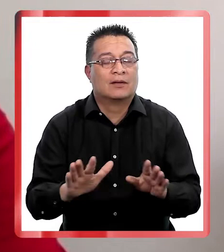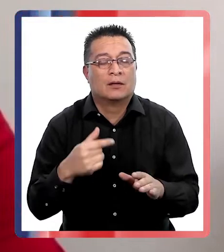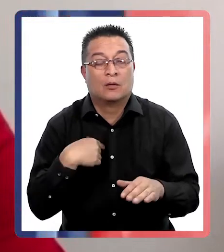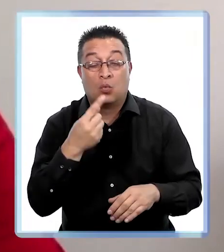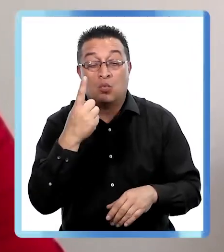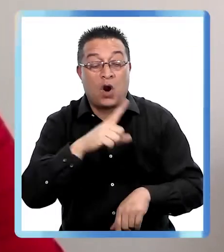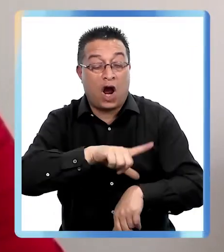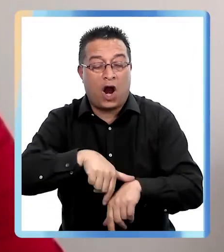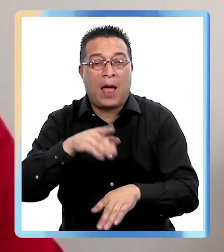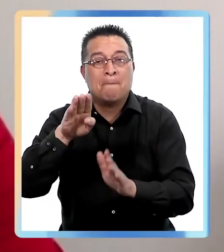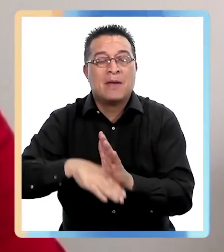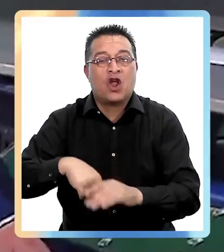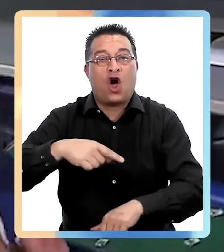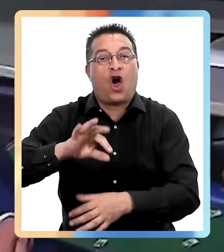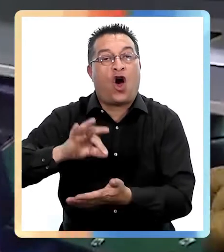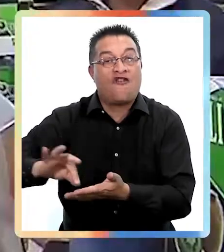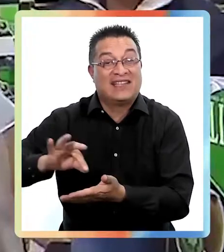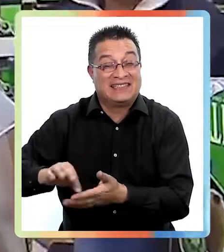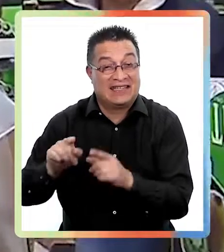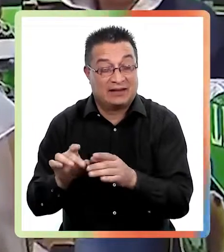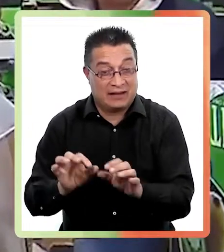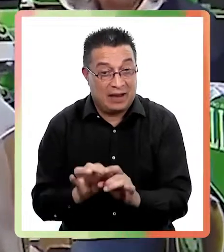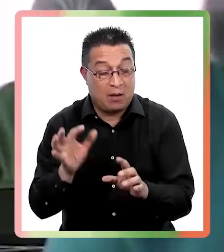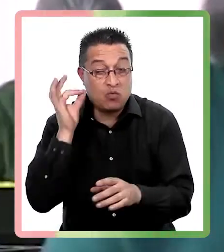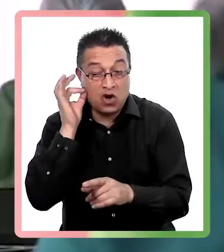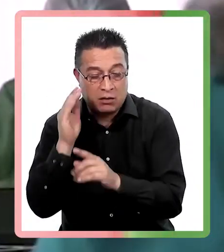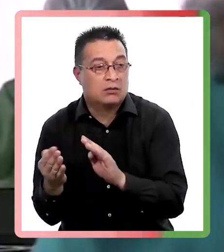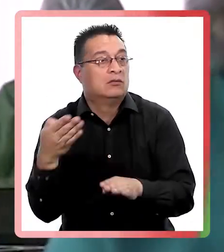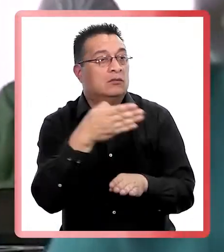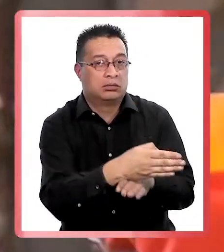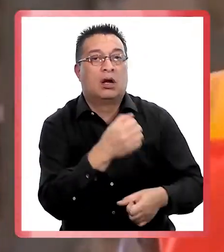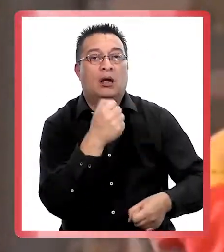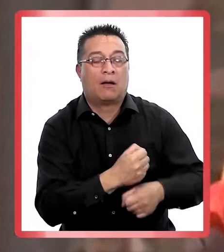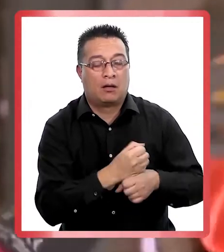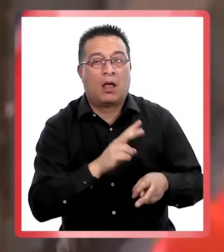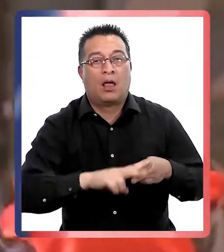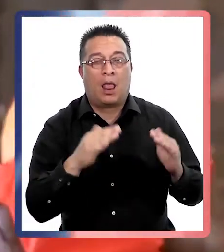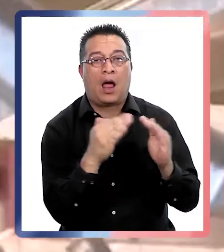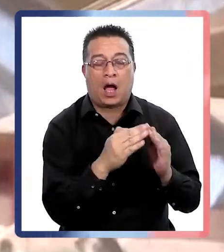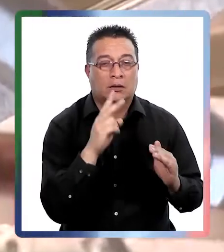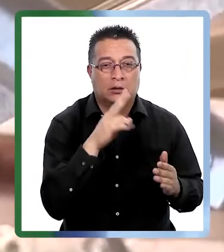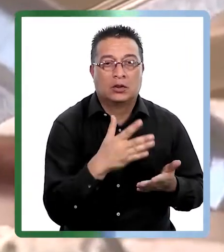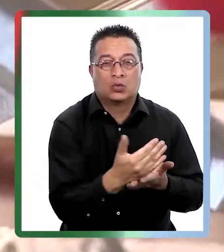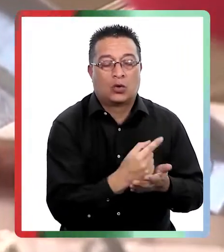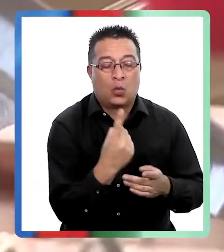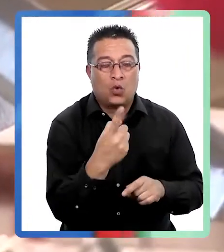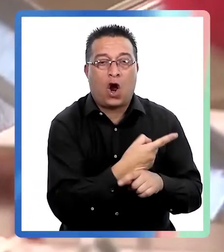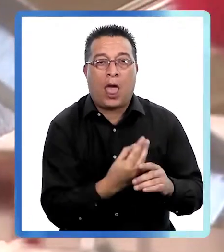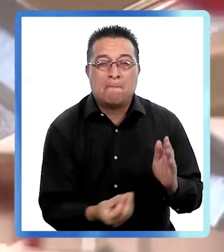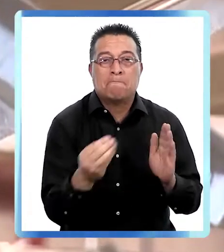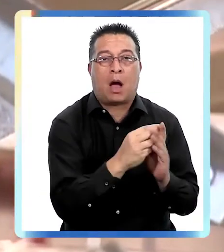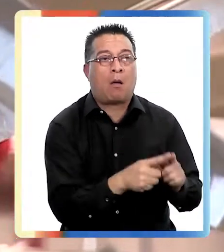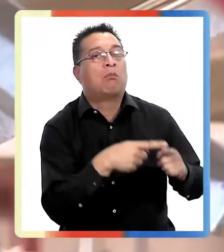que estemos 1 hora menos en la oficina, las mujeres en particular, para llegar a la casa a realizar trabajo doméstico no remunerado 1 hora más. O sea, se